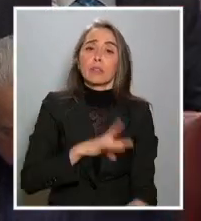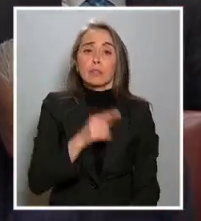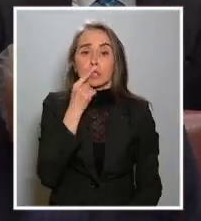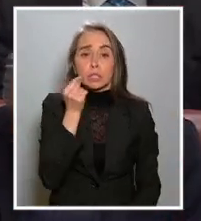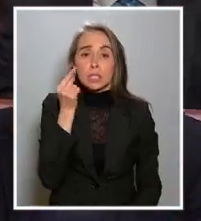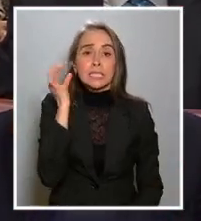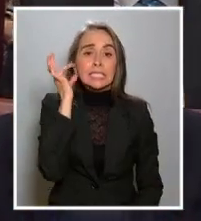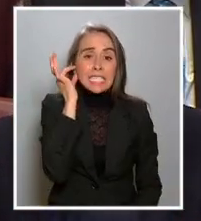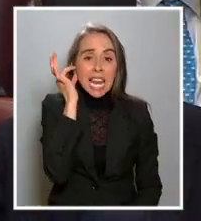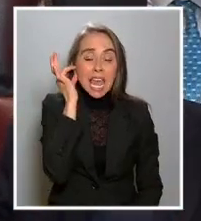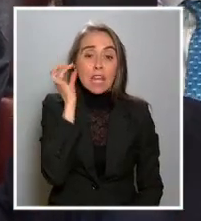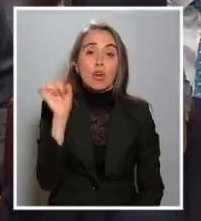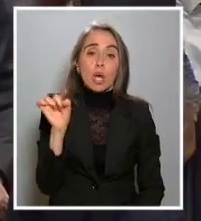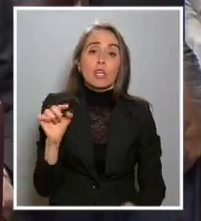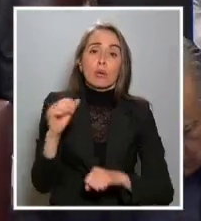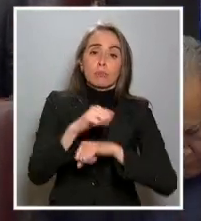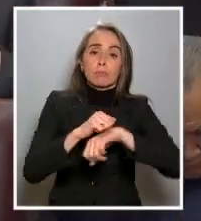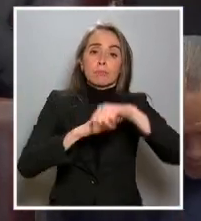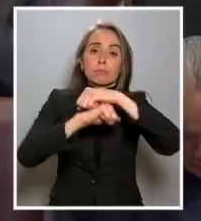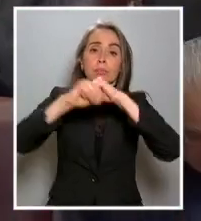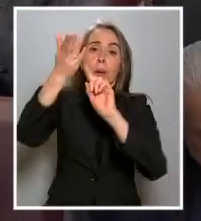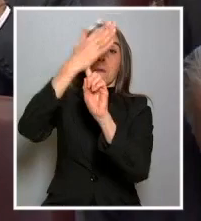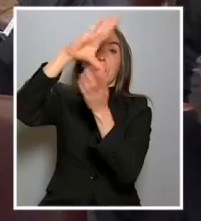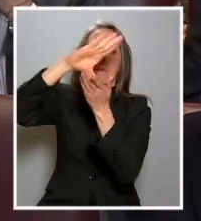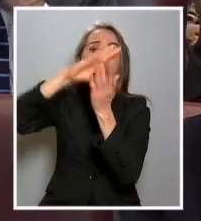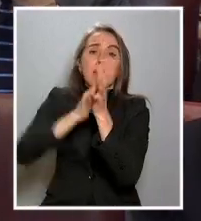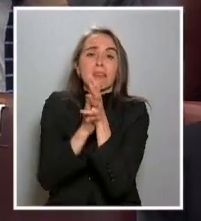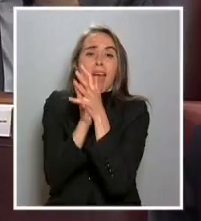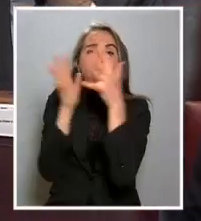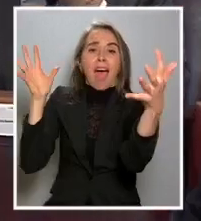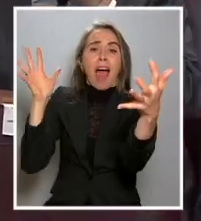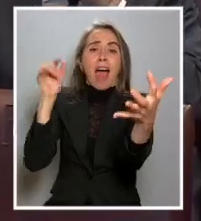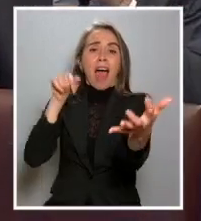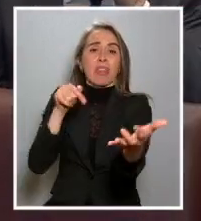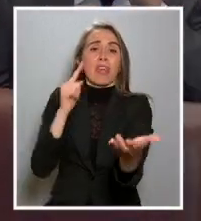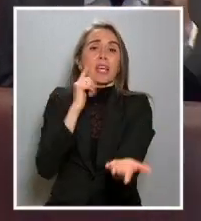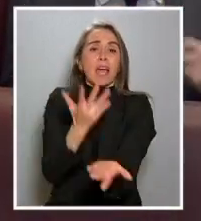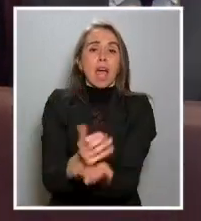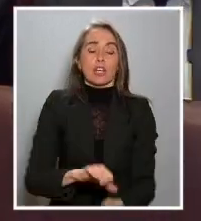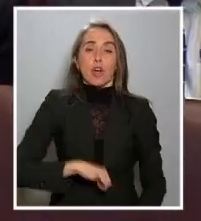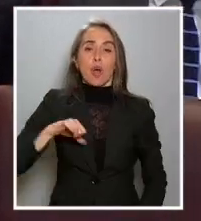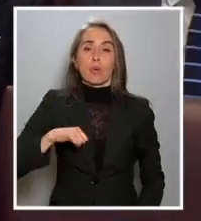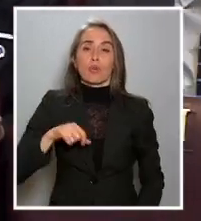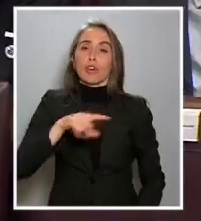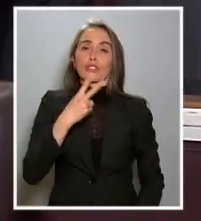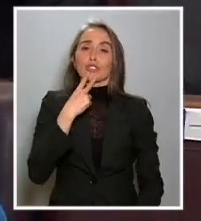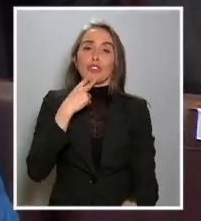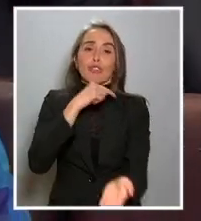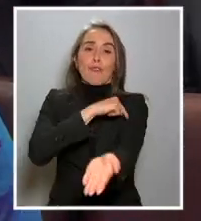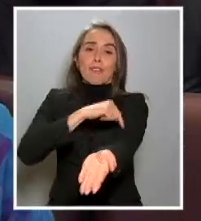chilenas que son quienes han construido la patria grande que hoy tenemos el orgullo de habitar.